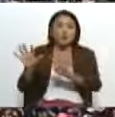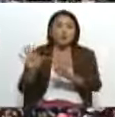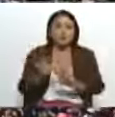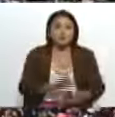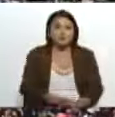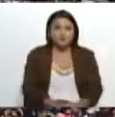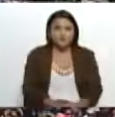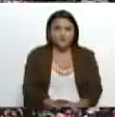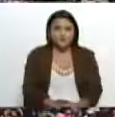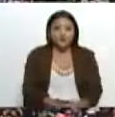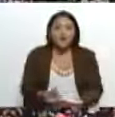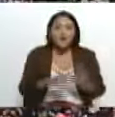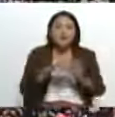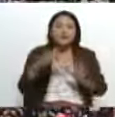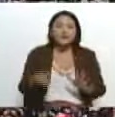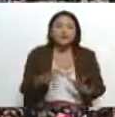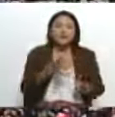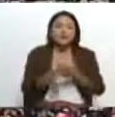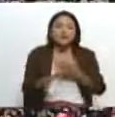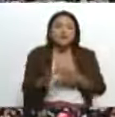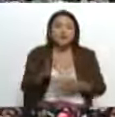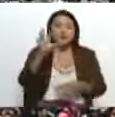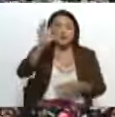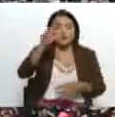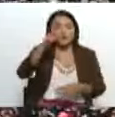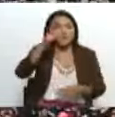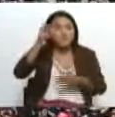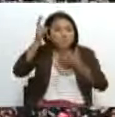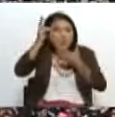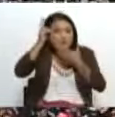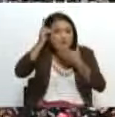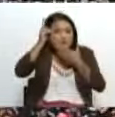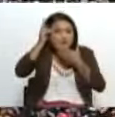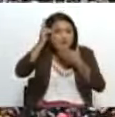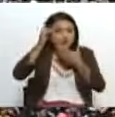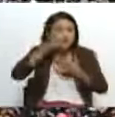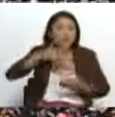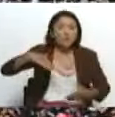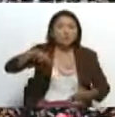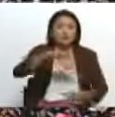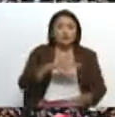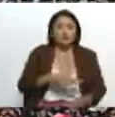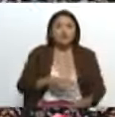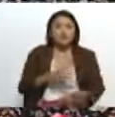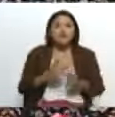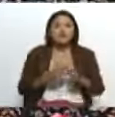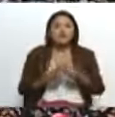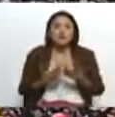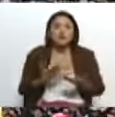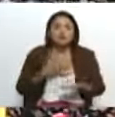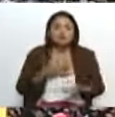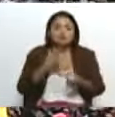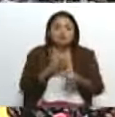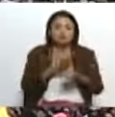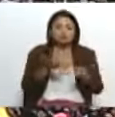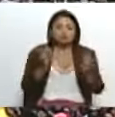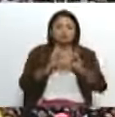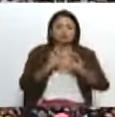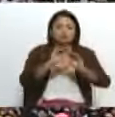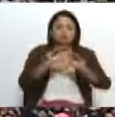1999 los derechos de los pueblos indígenas. Por tanto, declaramos nuestra